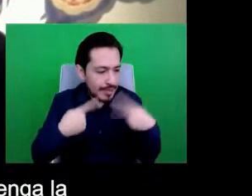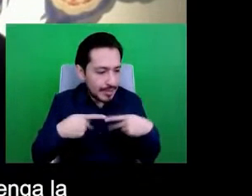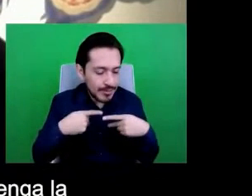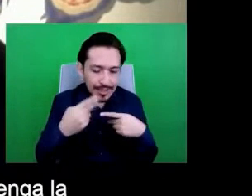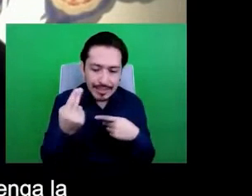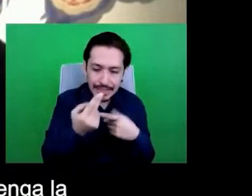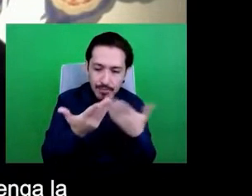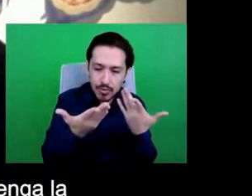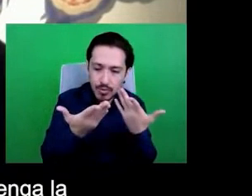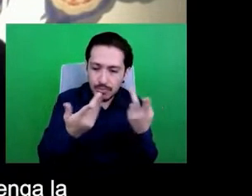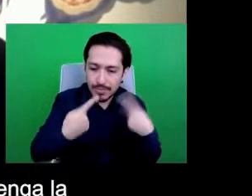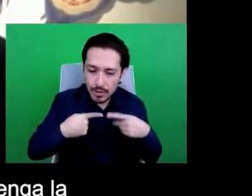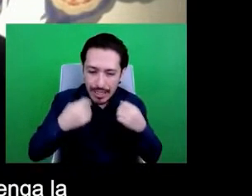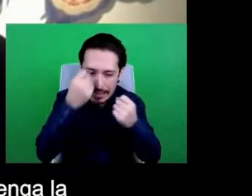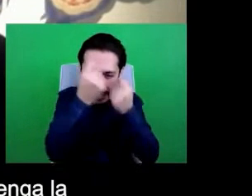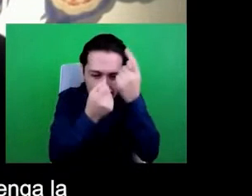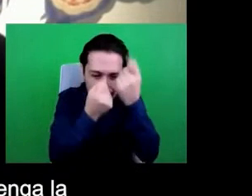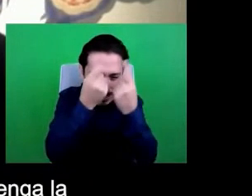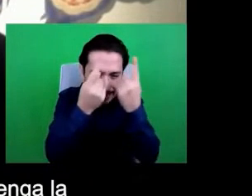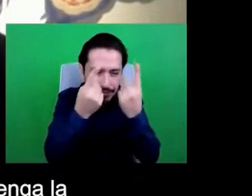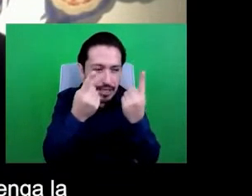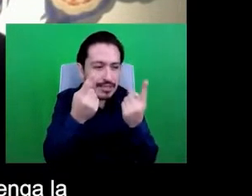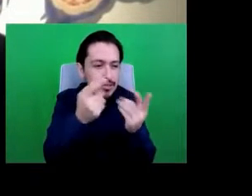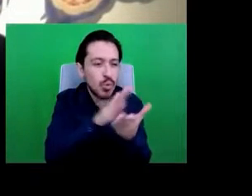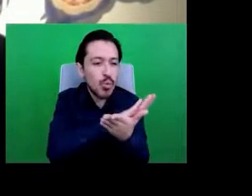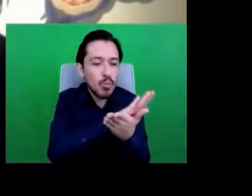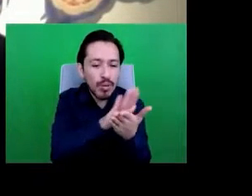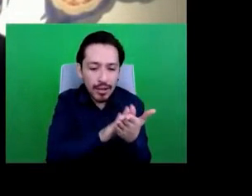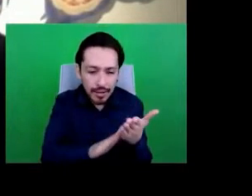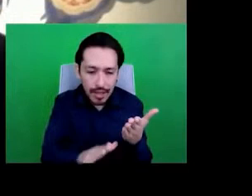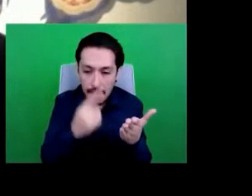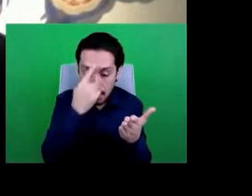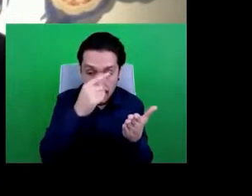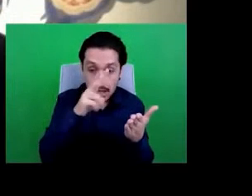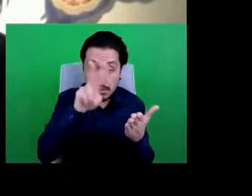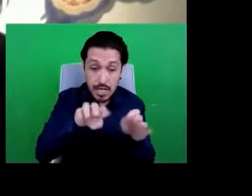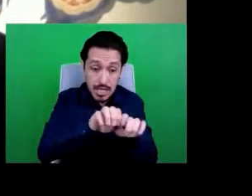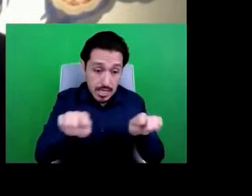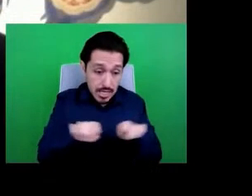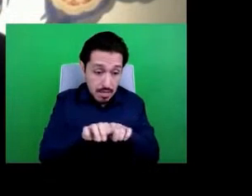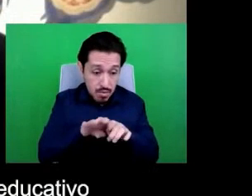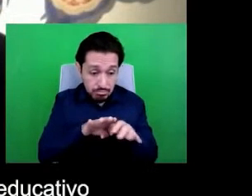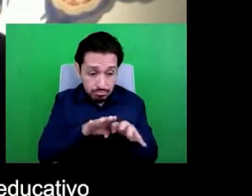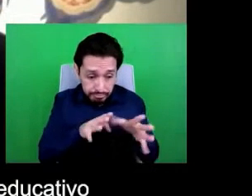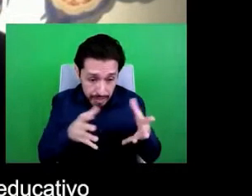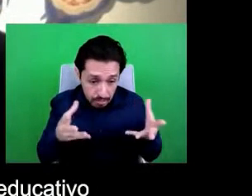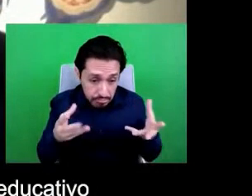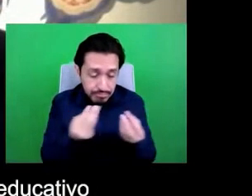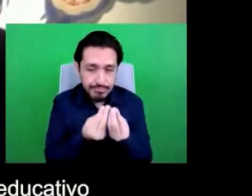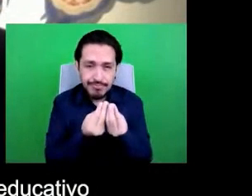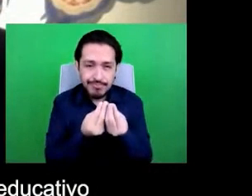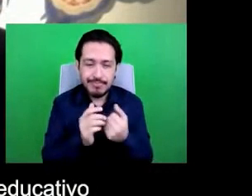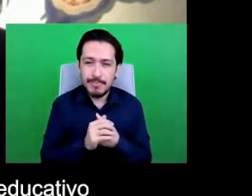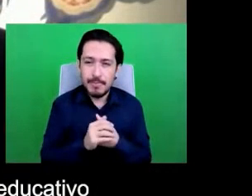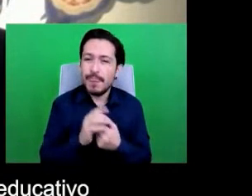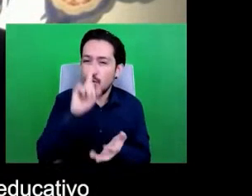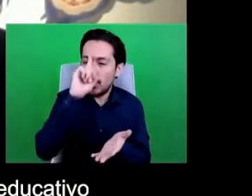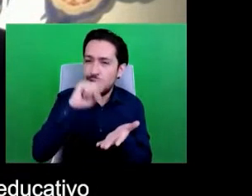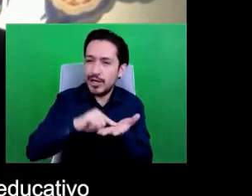en equipo, que tengan la humildad para poder formar parte de un equipo. Creo que en todo el mundo hay una